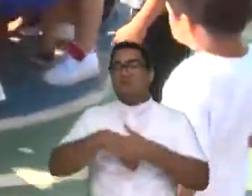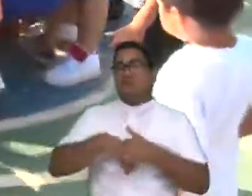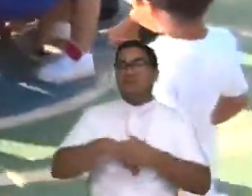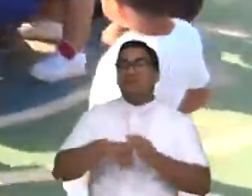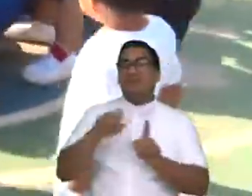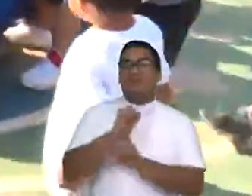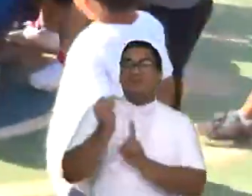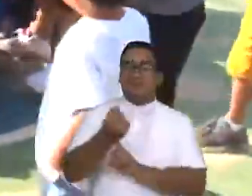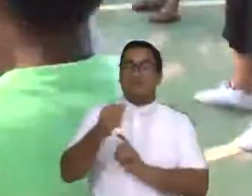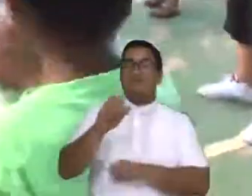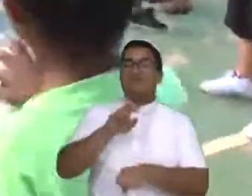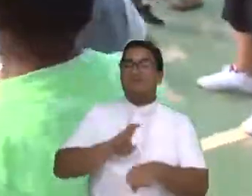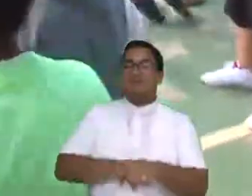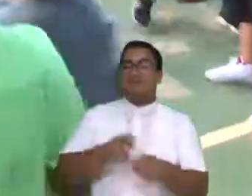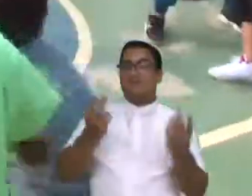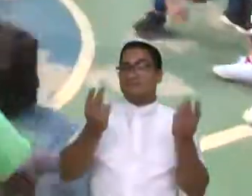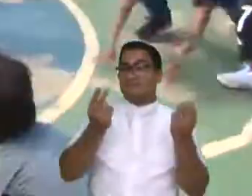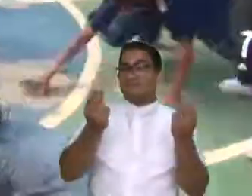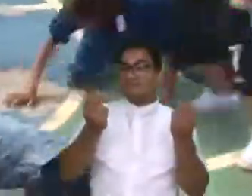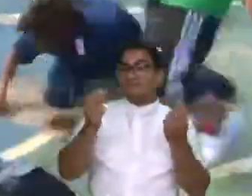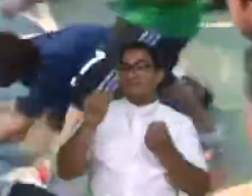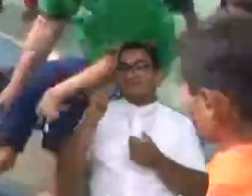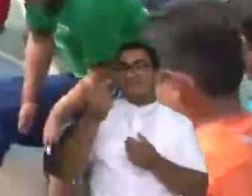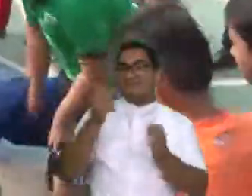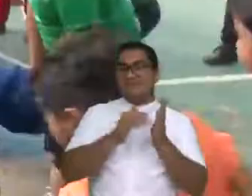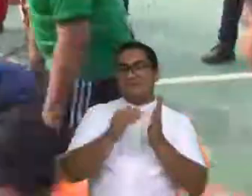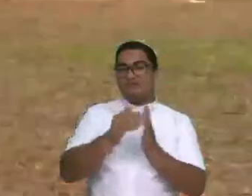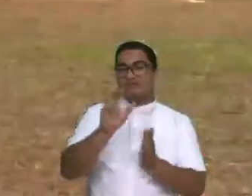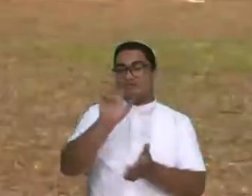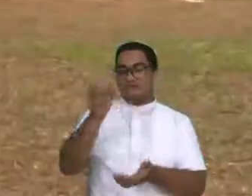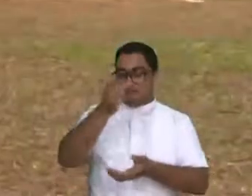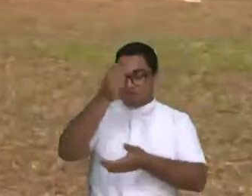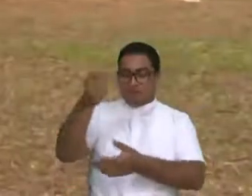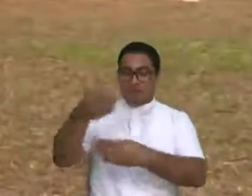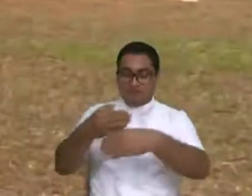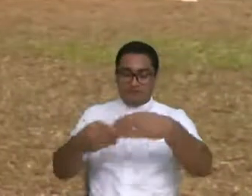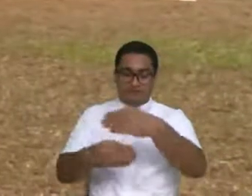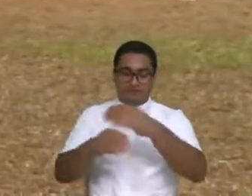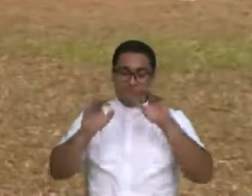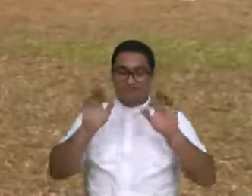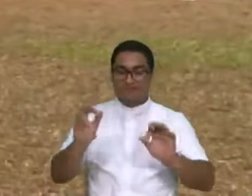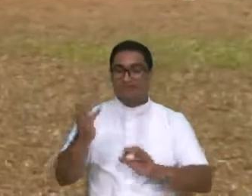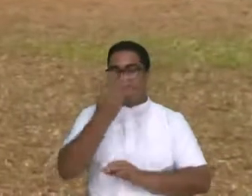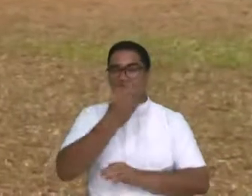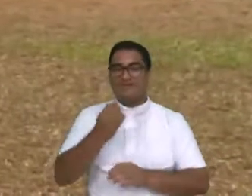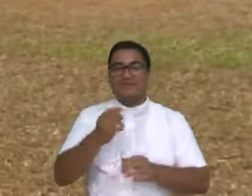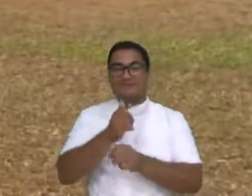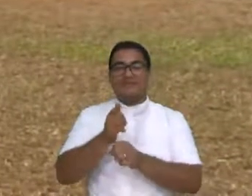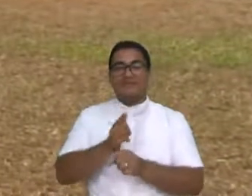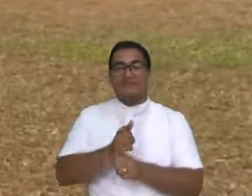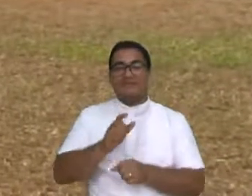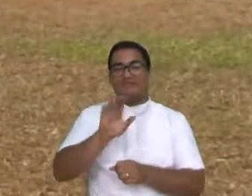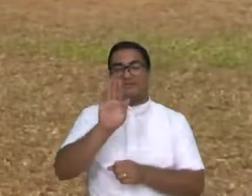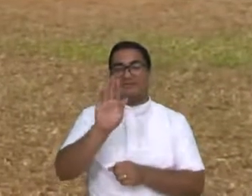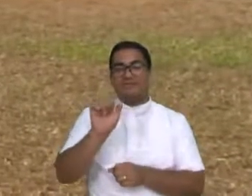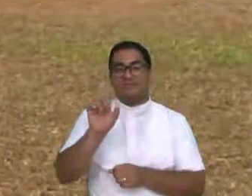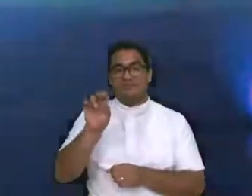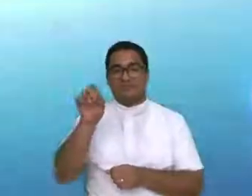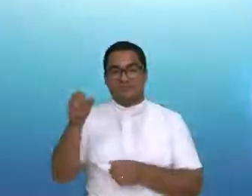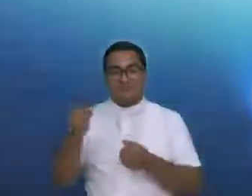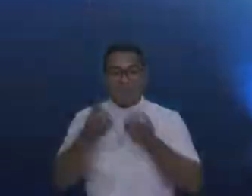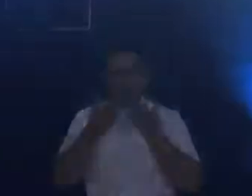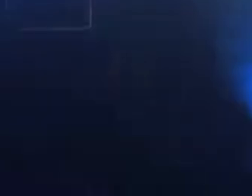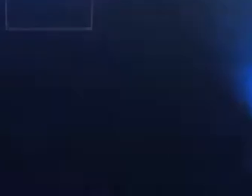Asamblea Nacional invirtió más de 7 millones de córdobas para su restauración. Para el canal parlamentario les informó Vanessa